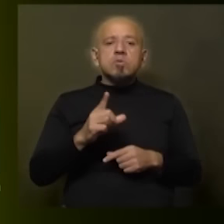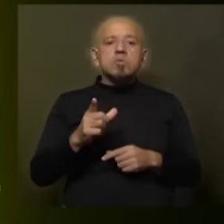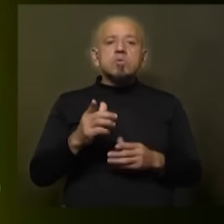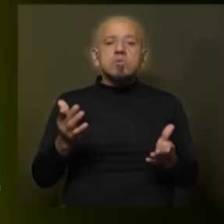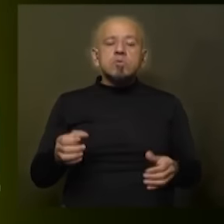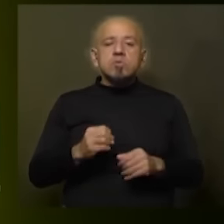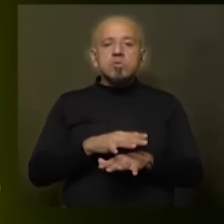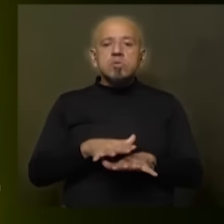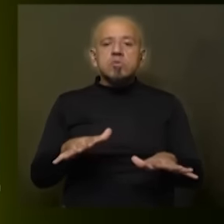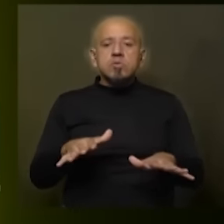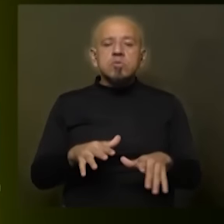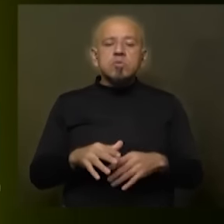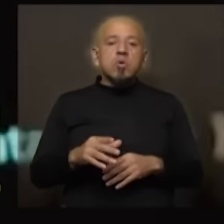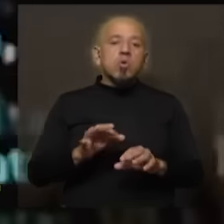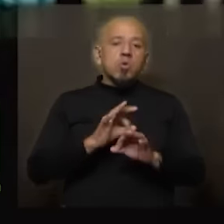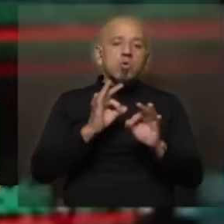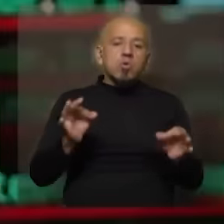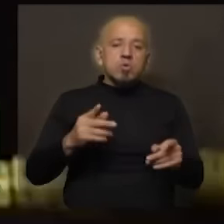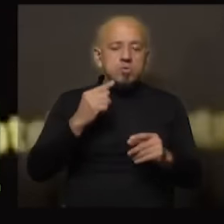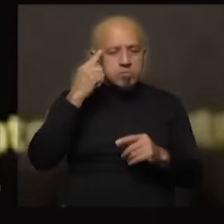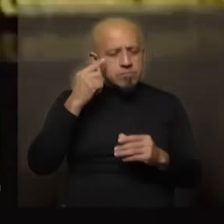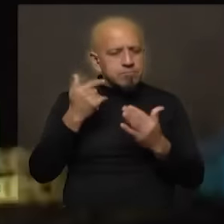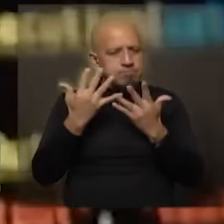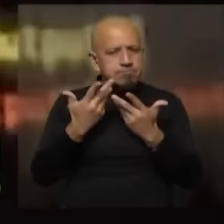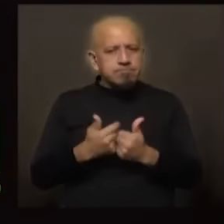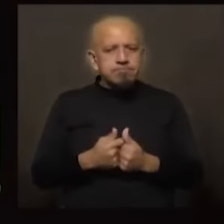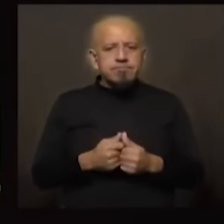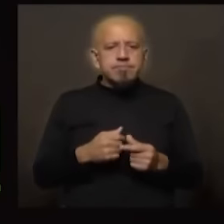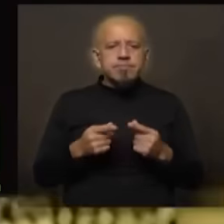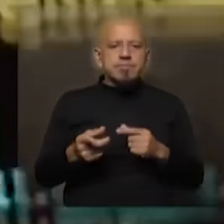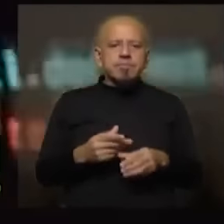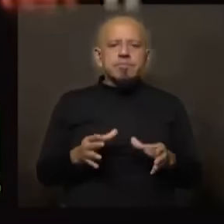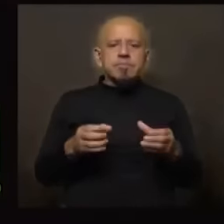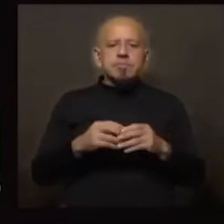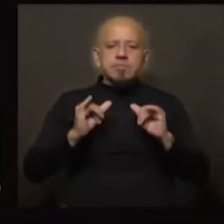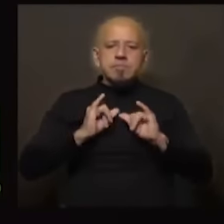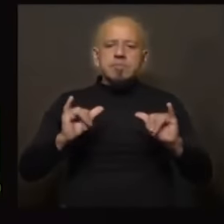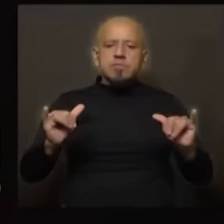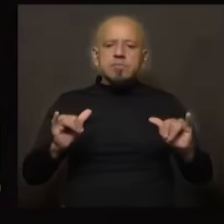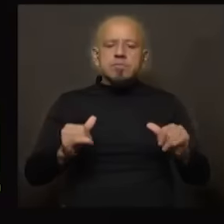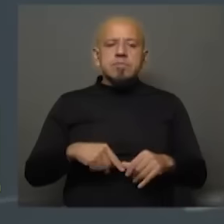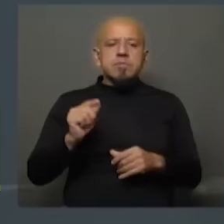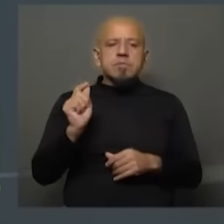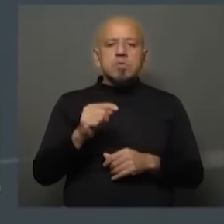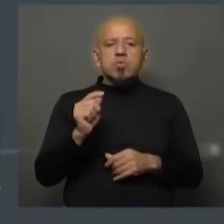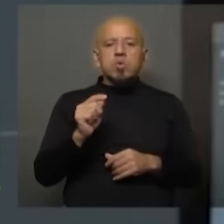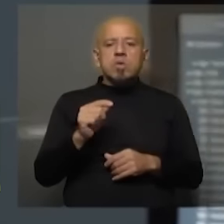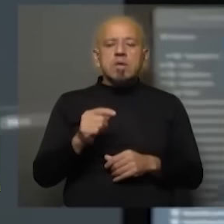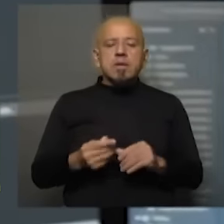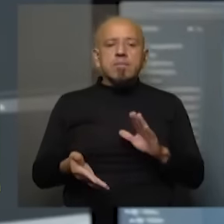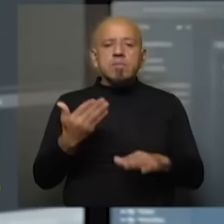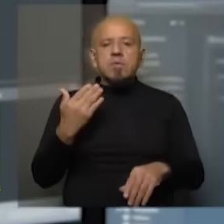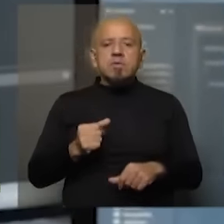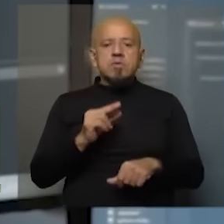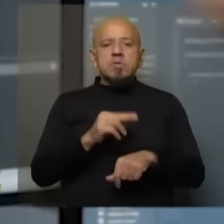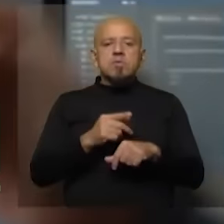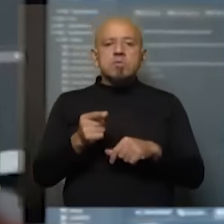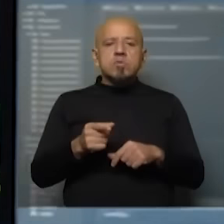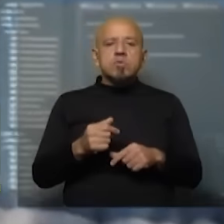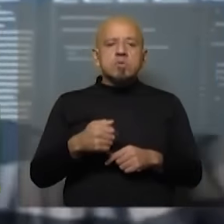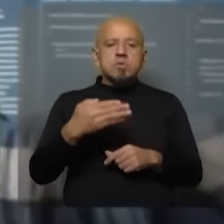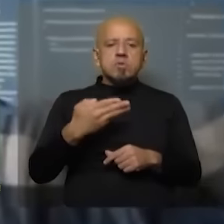red, de fanáticos, o si son estrategias planeadas y ejecutadas desde los equipos de campaña. Twitter es la red social que más se utiliza para la granja de bots,